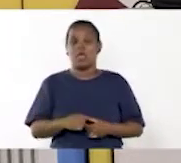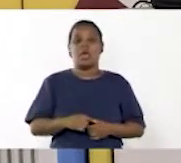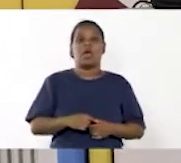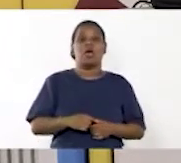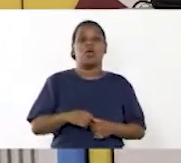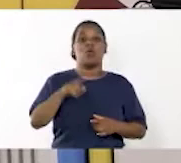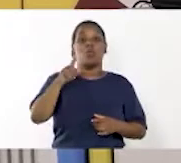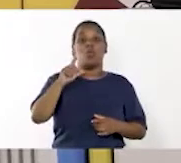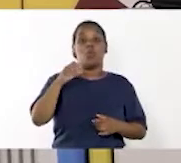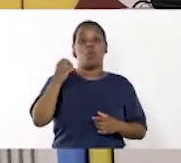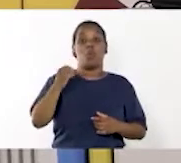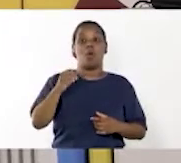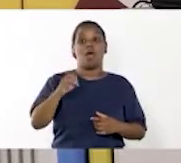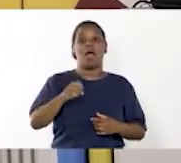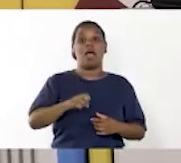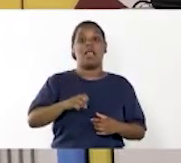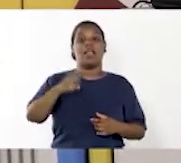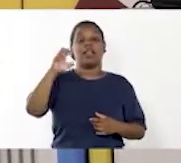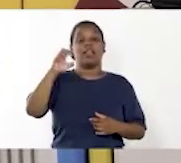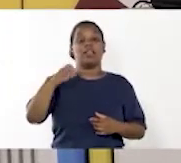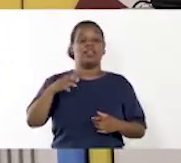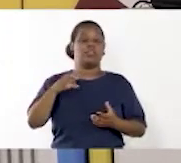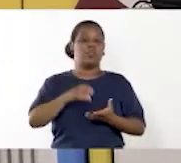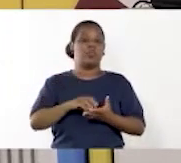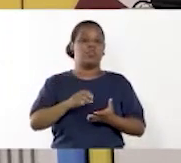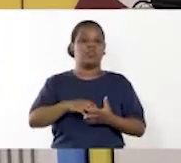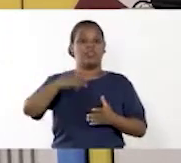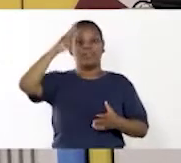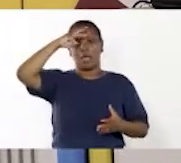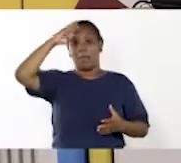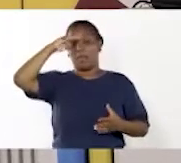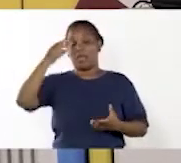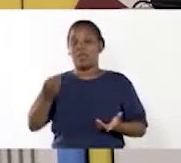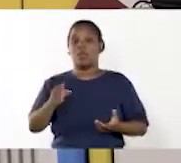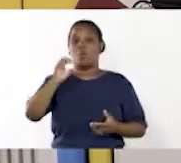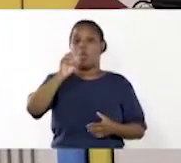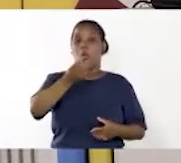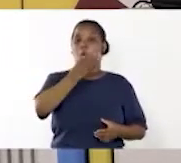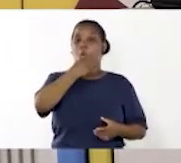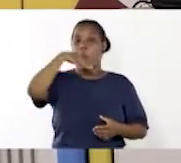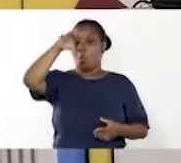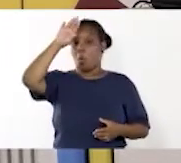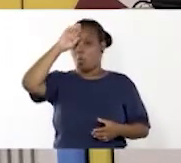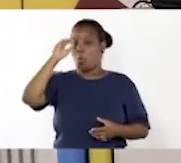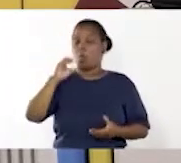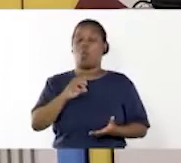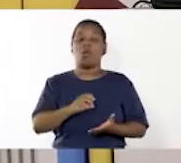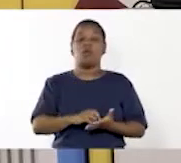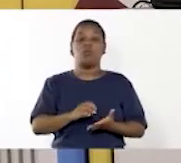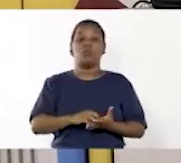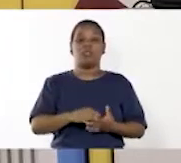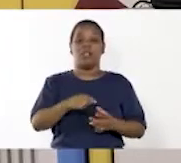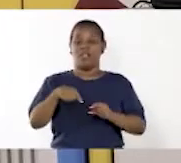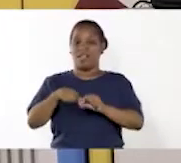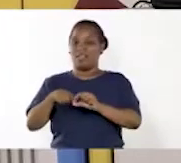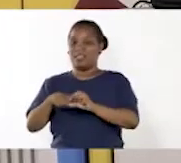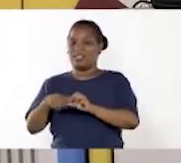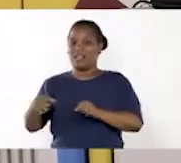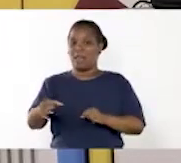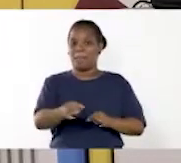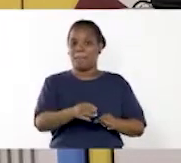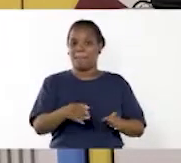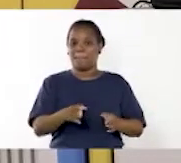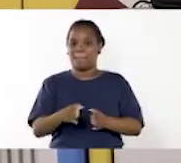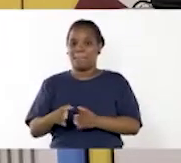de que al este, donde está México, donde está Cuba, donde están las islas de las Antillas, donde están las Antillas Menores, eso es una